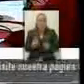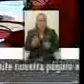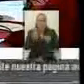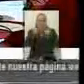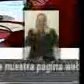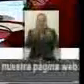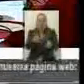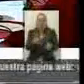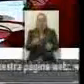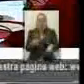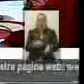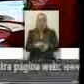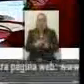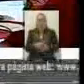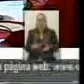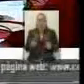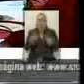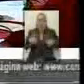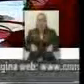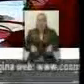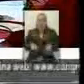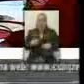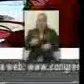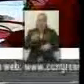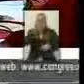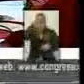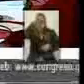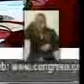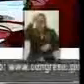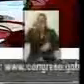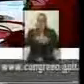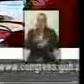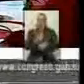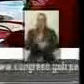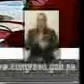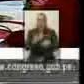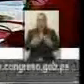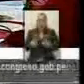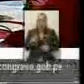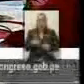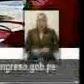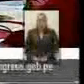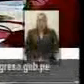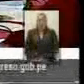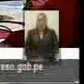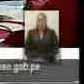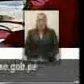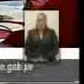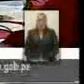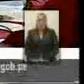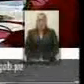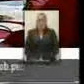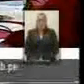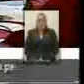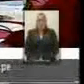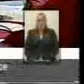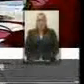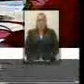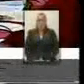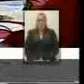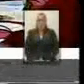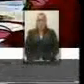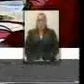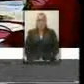regalones, festinan trámites, están ignorantes de lo que es una gestión empresarial. Vamos el 2009, presidente. En 57,